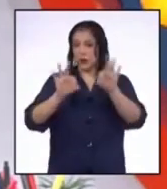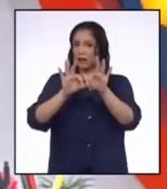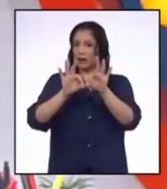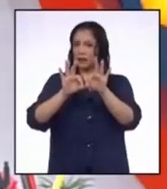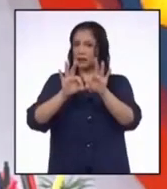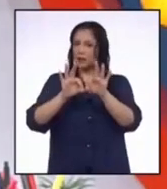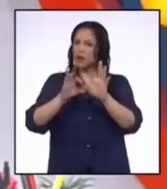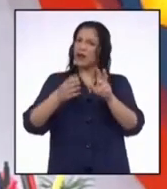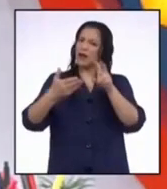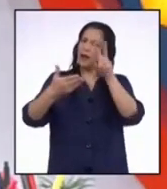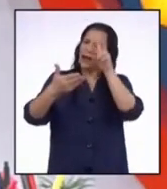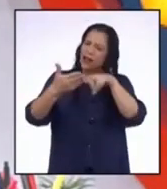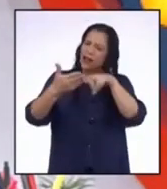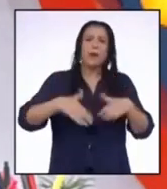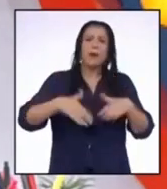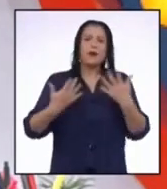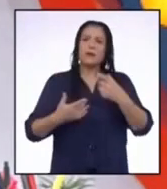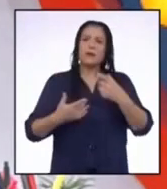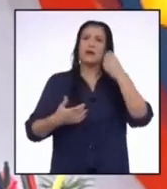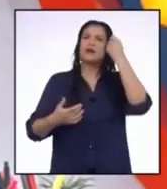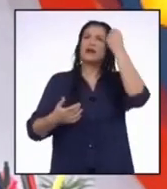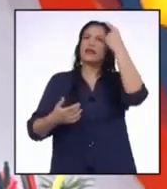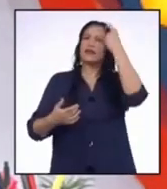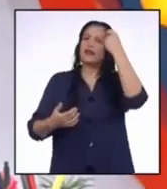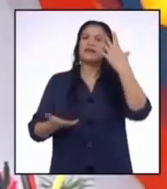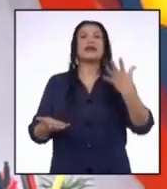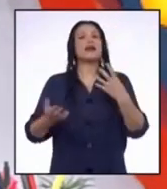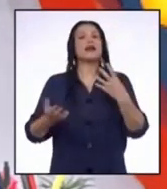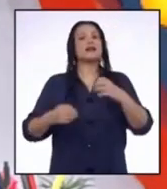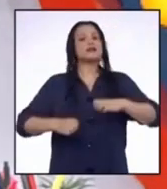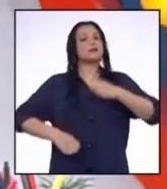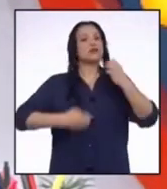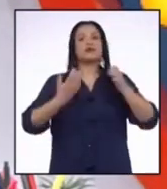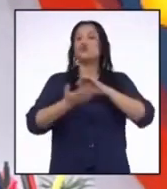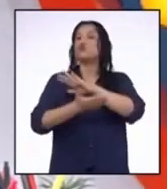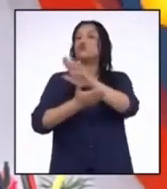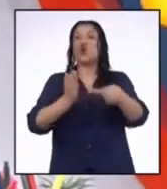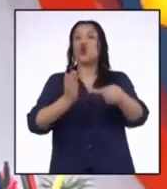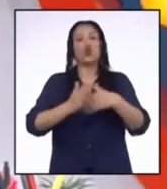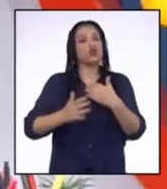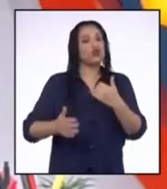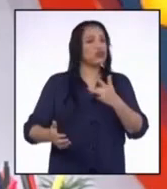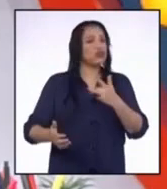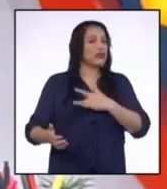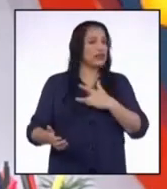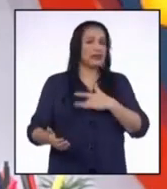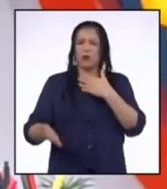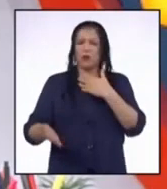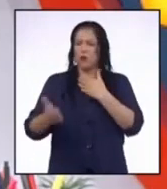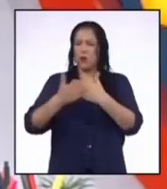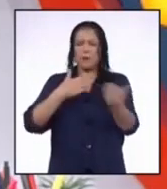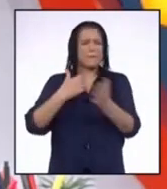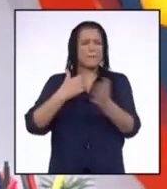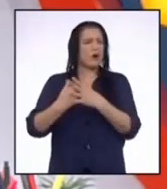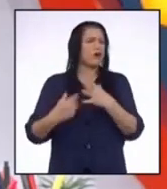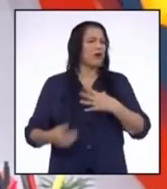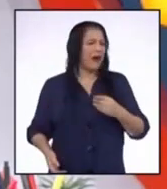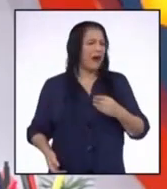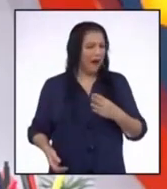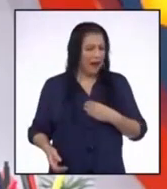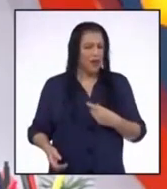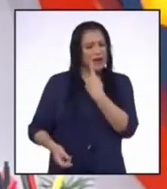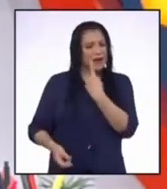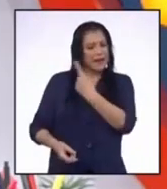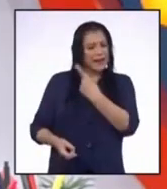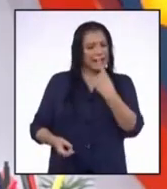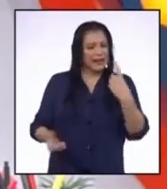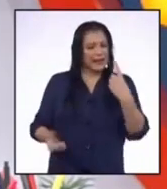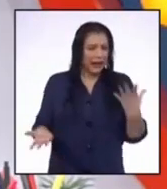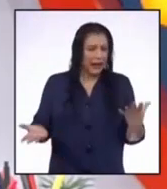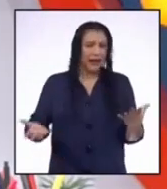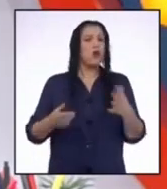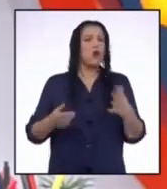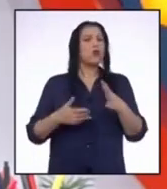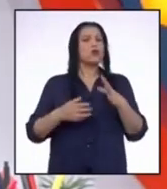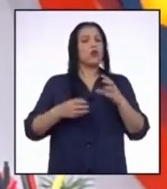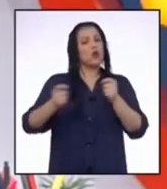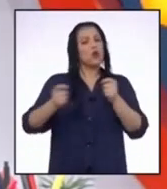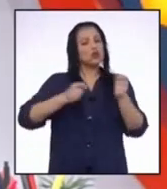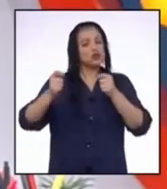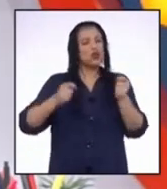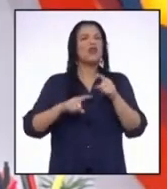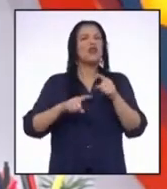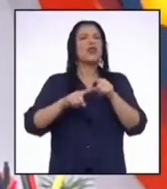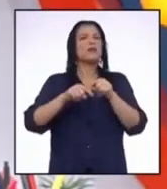ellas podemos reconocer que las emociones las tenemos todos, sin importar de edad, y cada uno lo maneja de acuerdo a cómo ha aprendido a